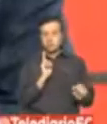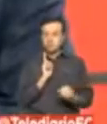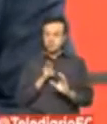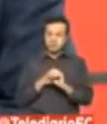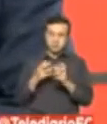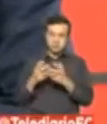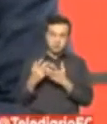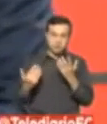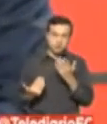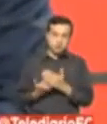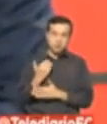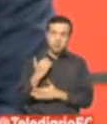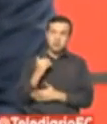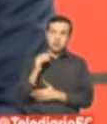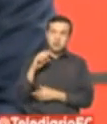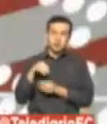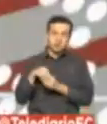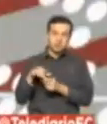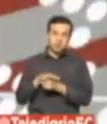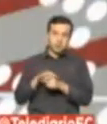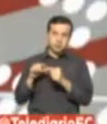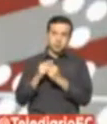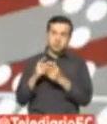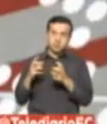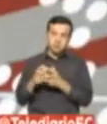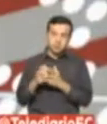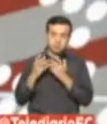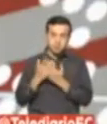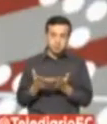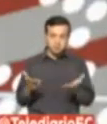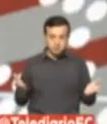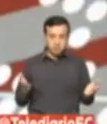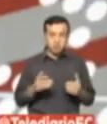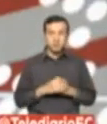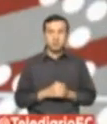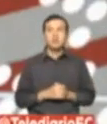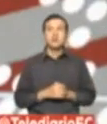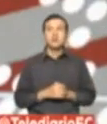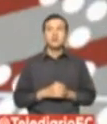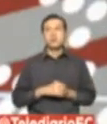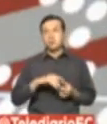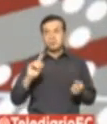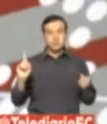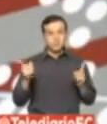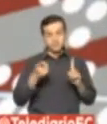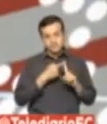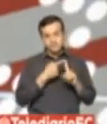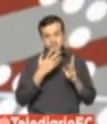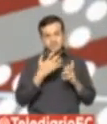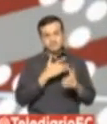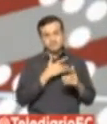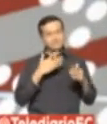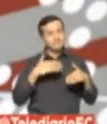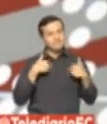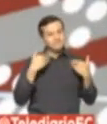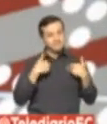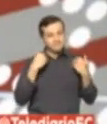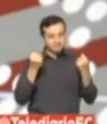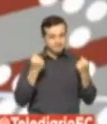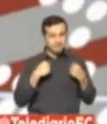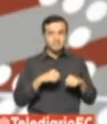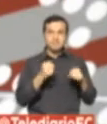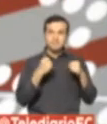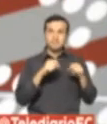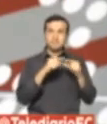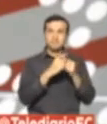a este nuevo BADI? Bueno, yo quiero decir de que fui uno de los más grandes entusiastas en la